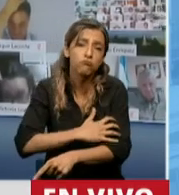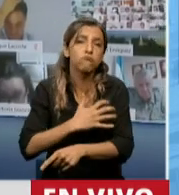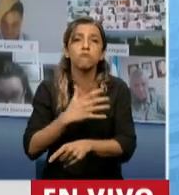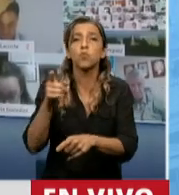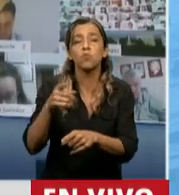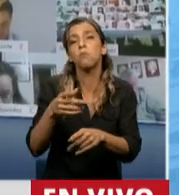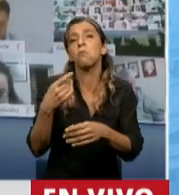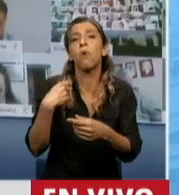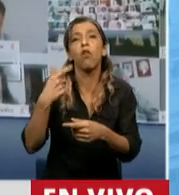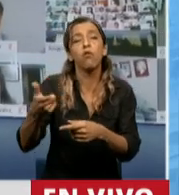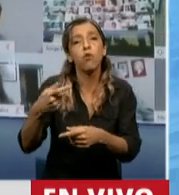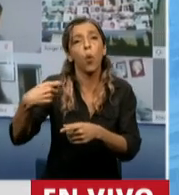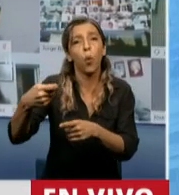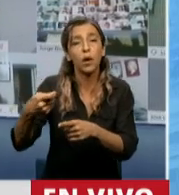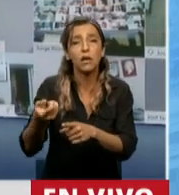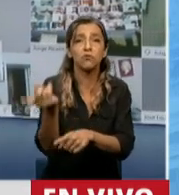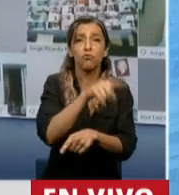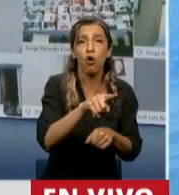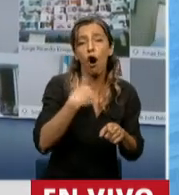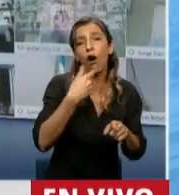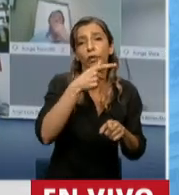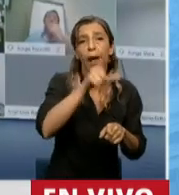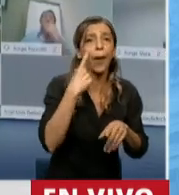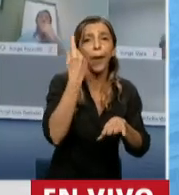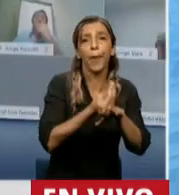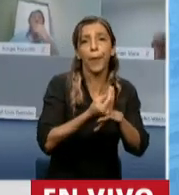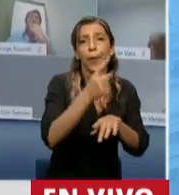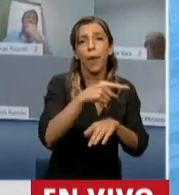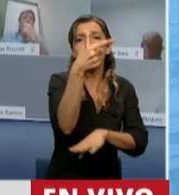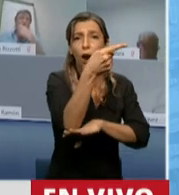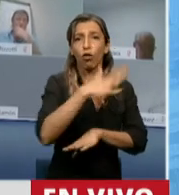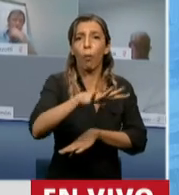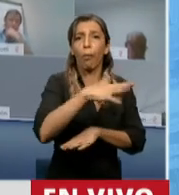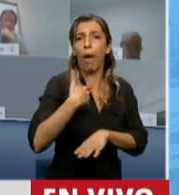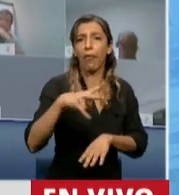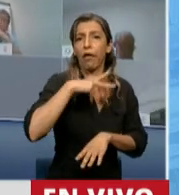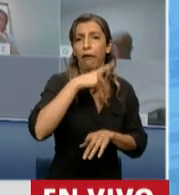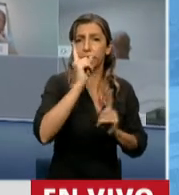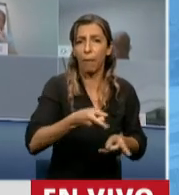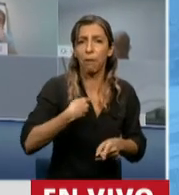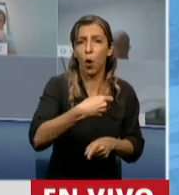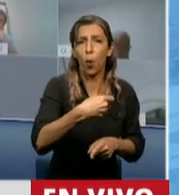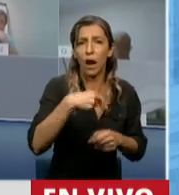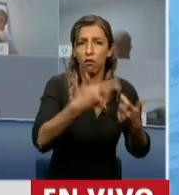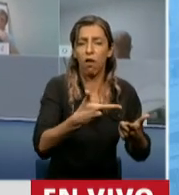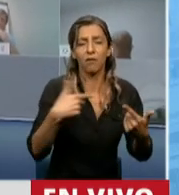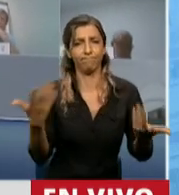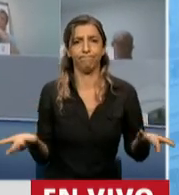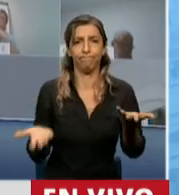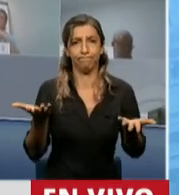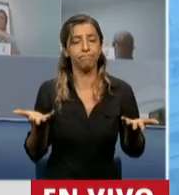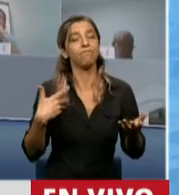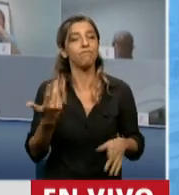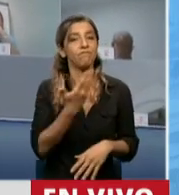Puerto Madero, porque no tuvo ningún tipo de restricción. Y en el 2013 la propia presidenta dijo, la expresidenta, dijo que era